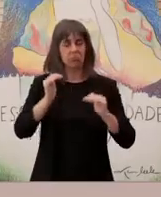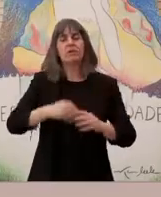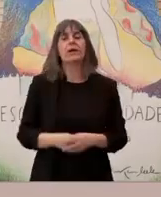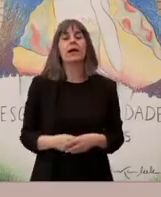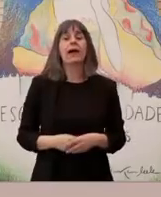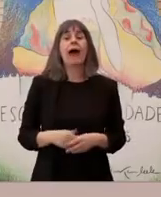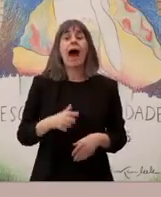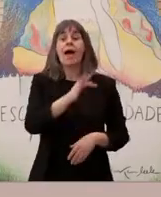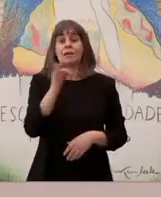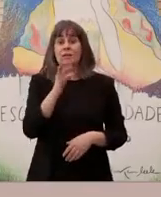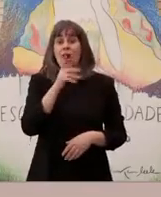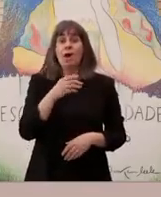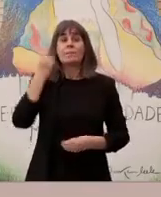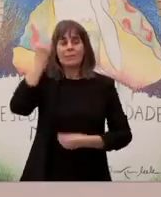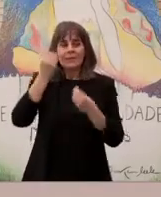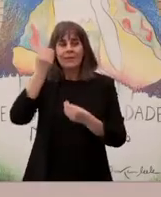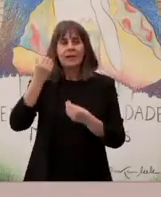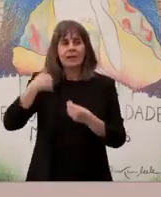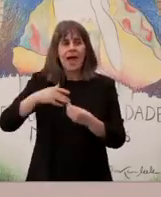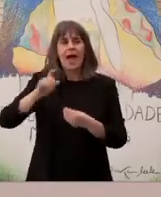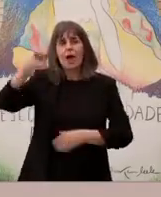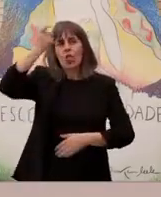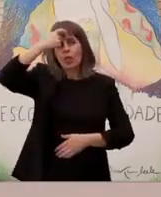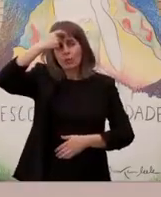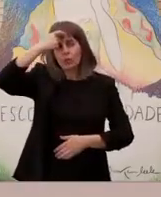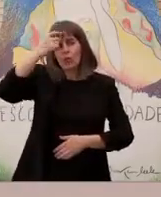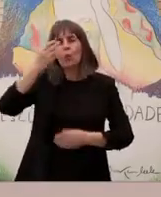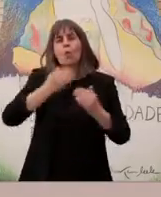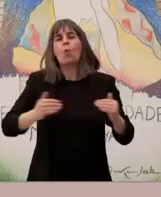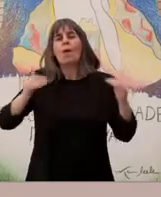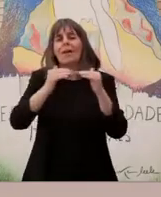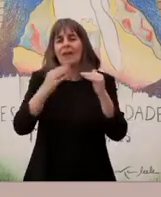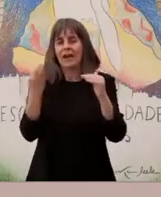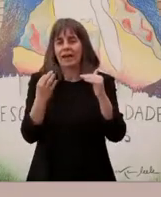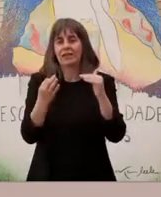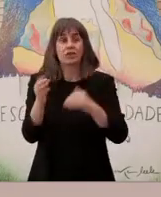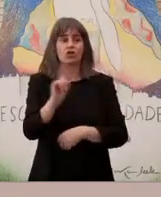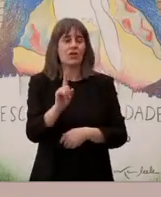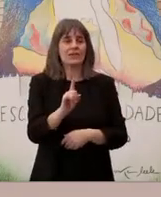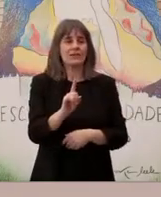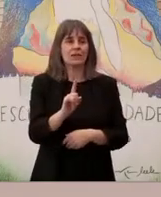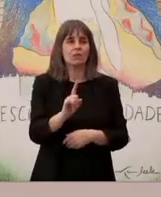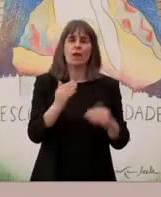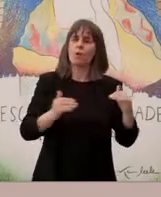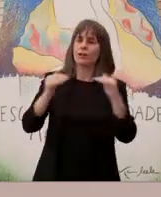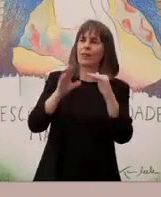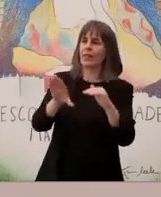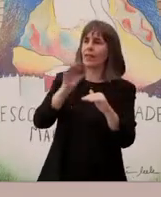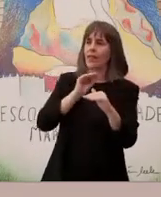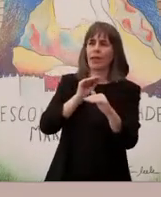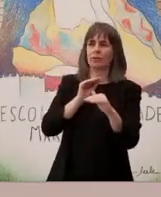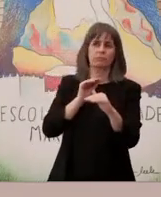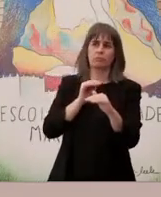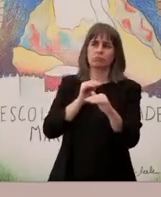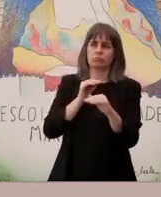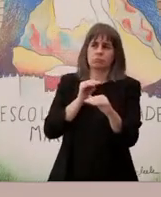pensando ya la idea de la igualdad ya no es Costa traballo entender a igualdad de porque o están